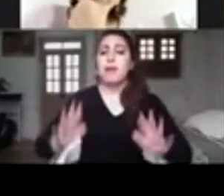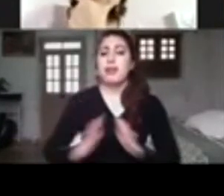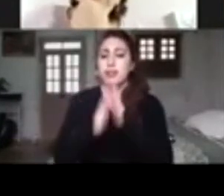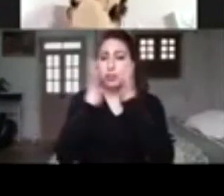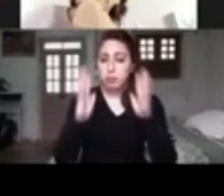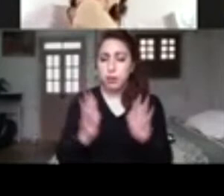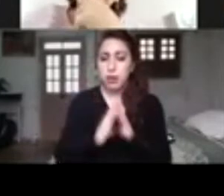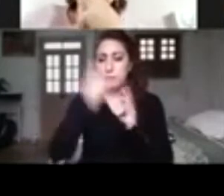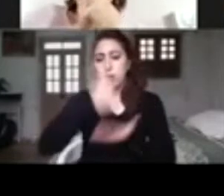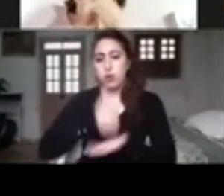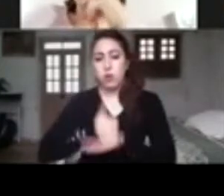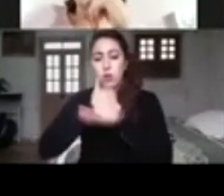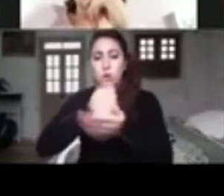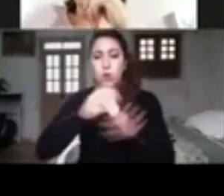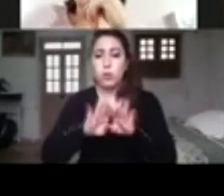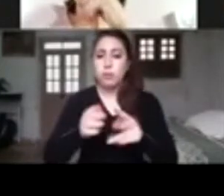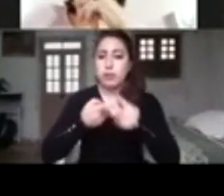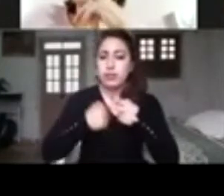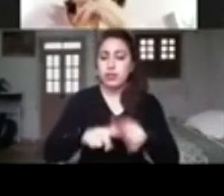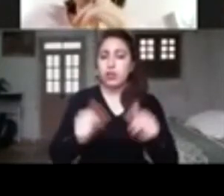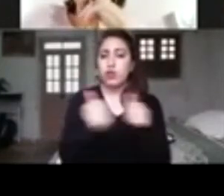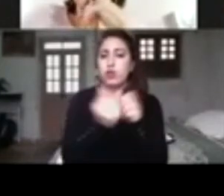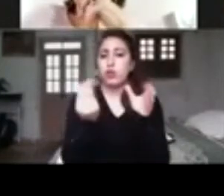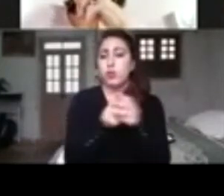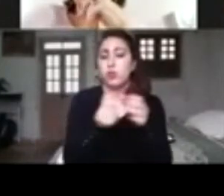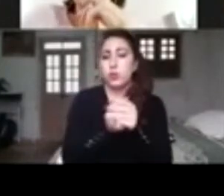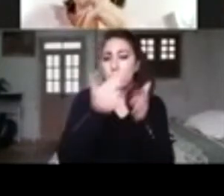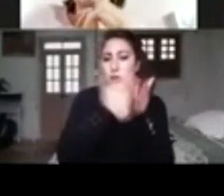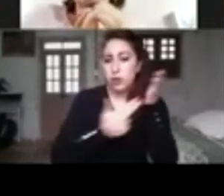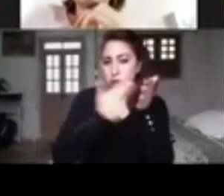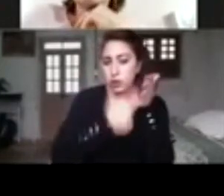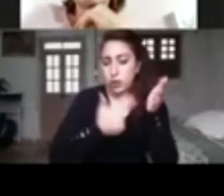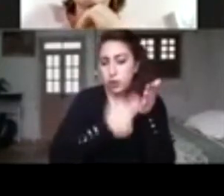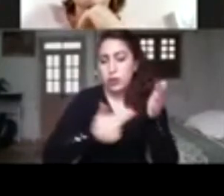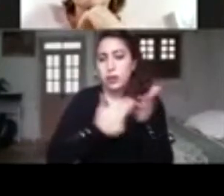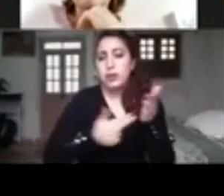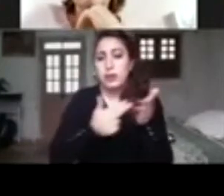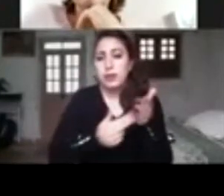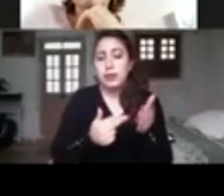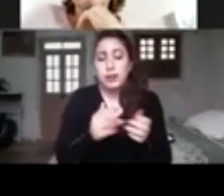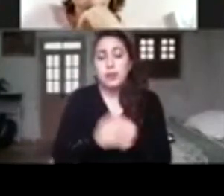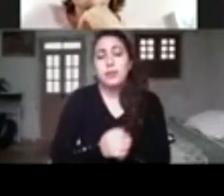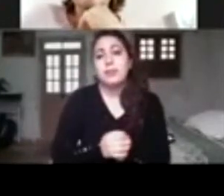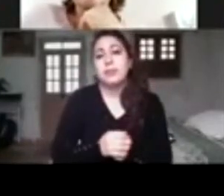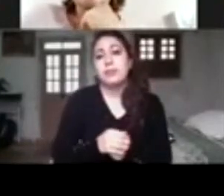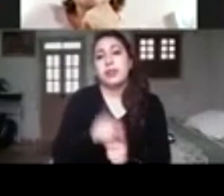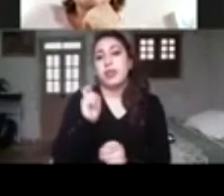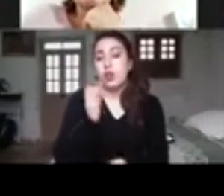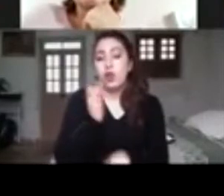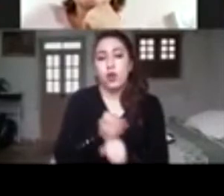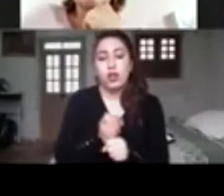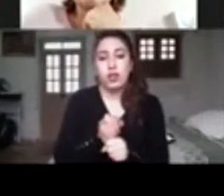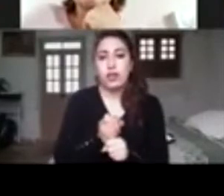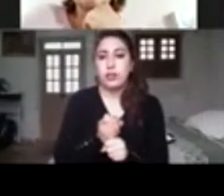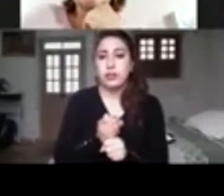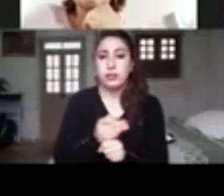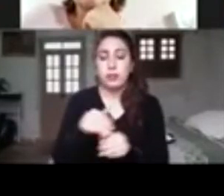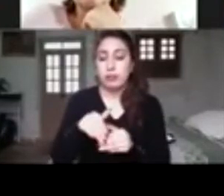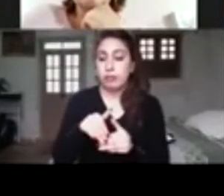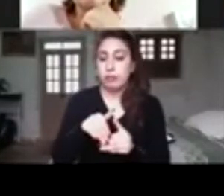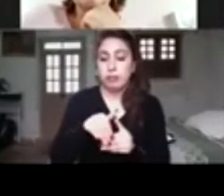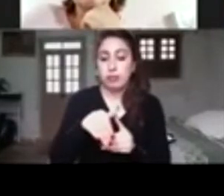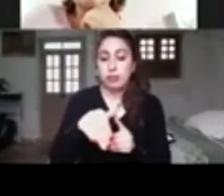acompañan este trabajo de Parlamento Abierto, que prácticamente estamos también por cerrar, va acompañado del